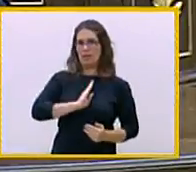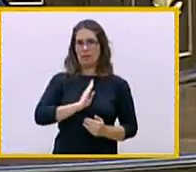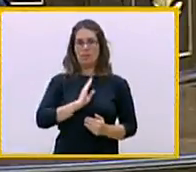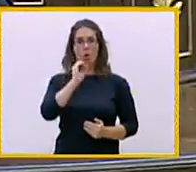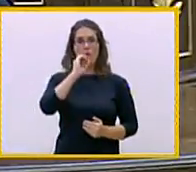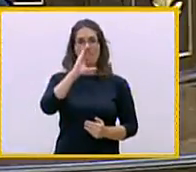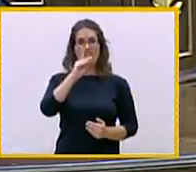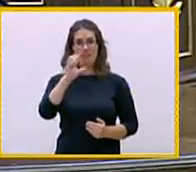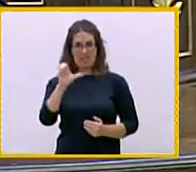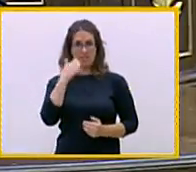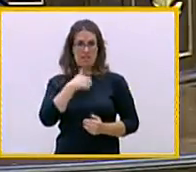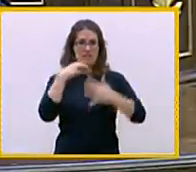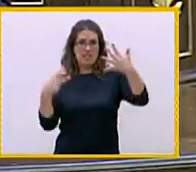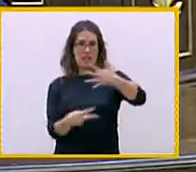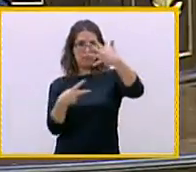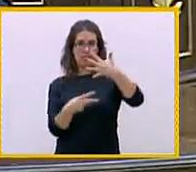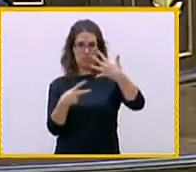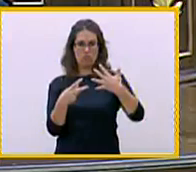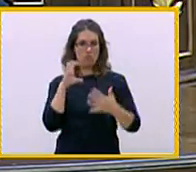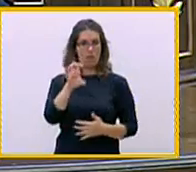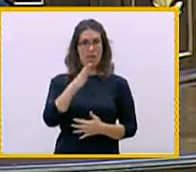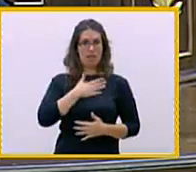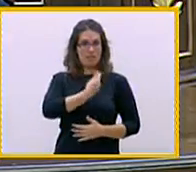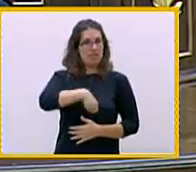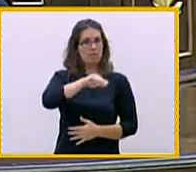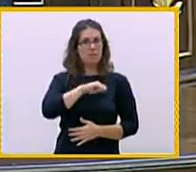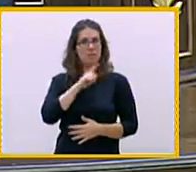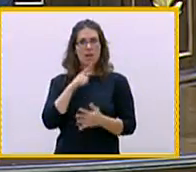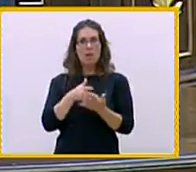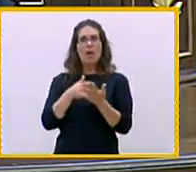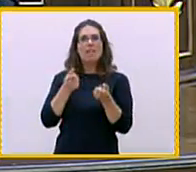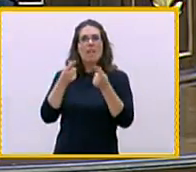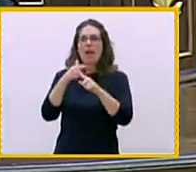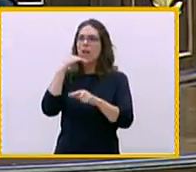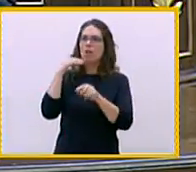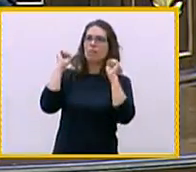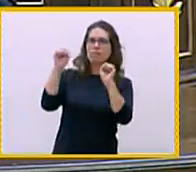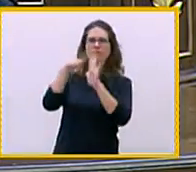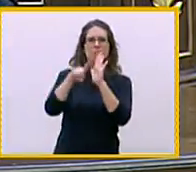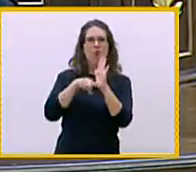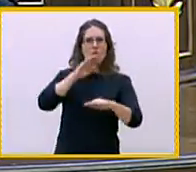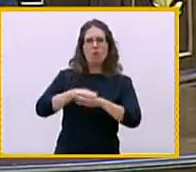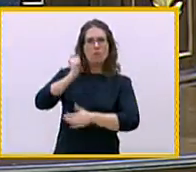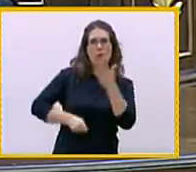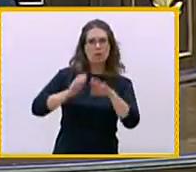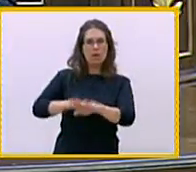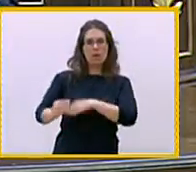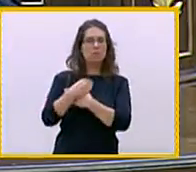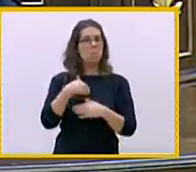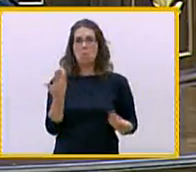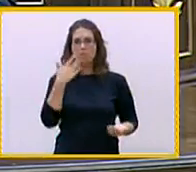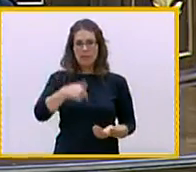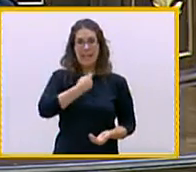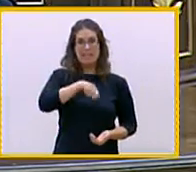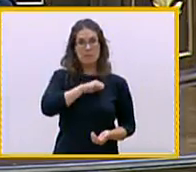que menos barreras y restricciones impone al establecimiento de inversión extranjera. Y, de hecho, en España operan ya más de 11.000